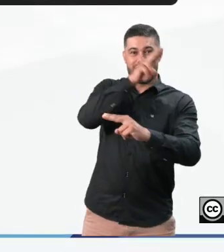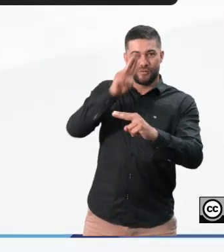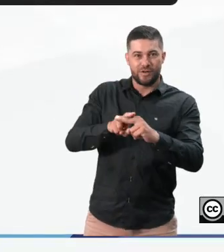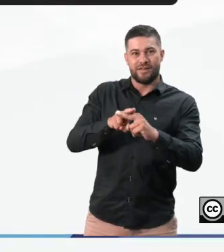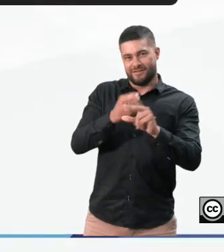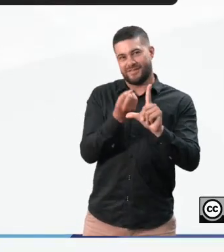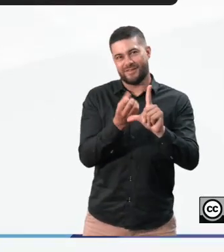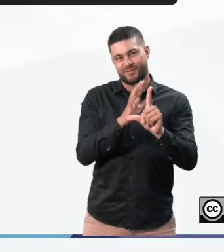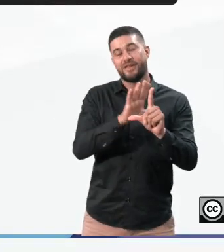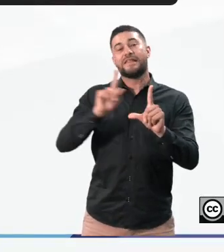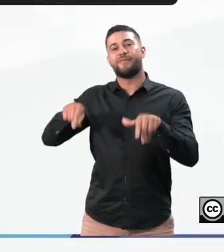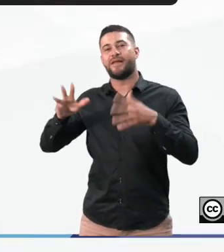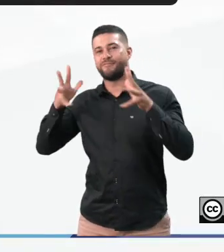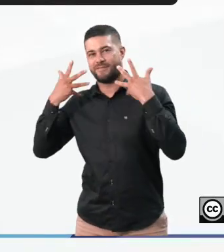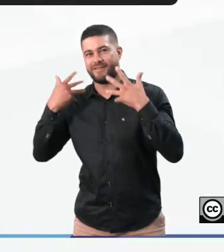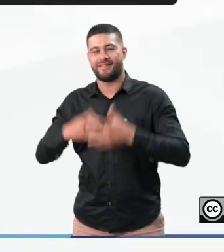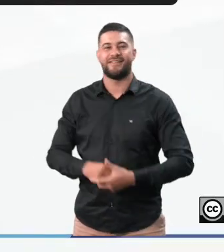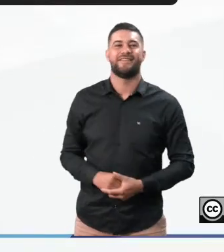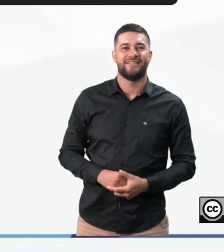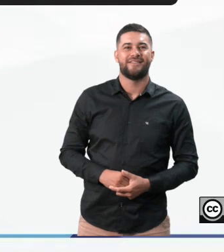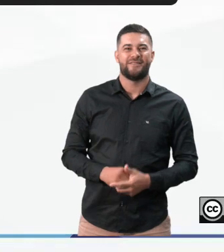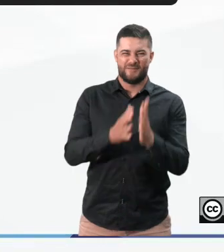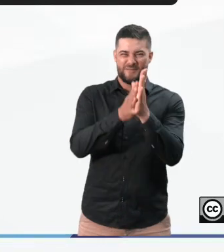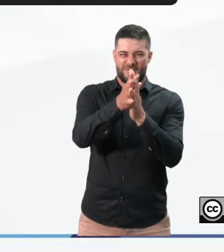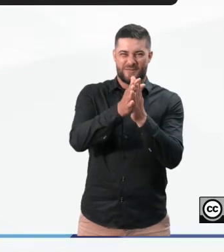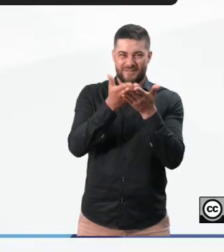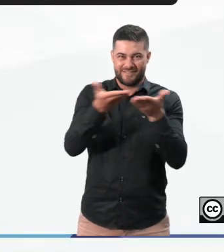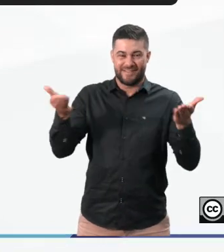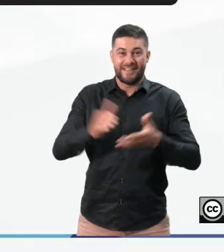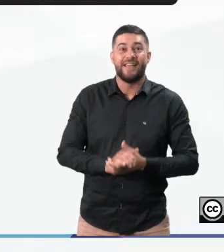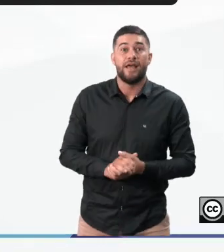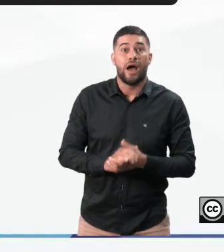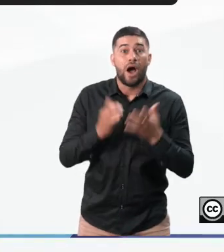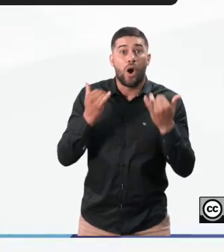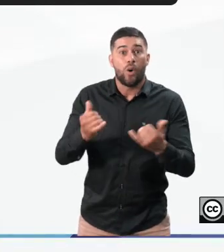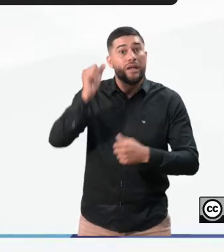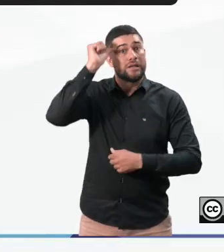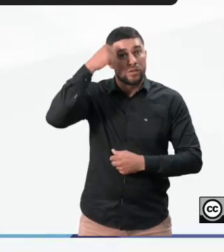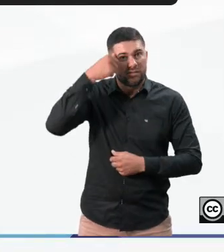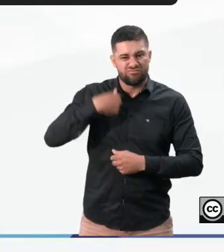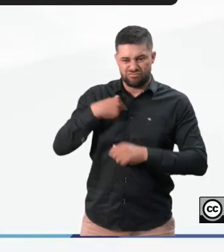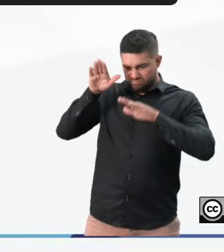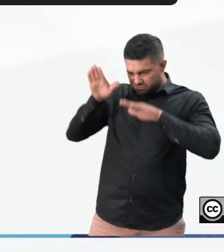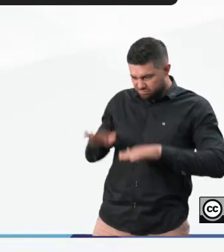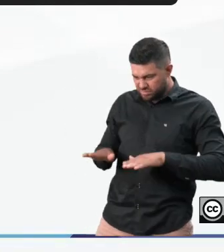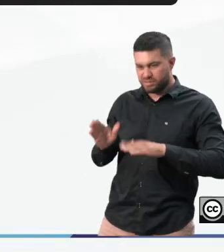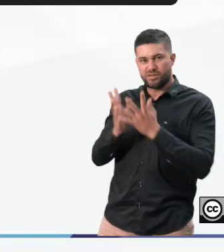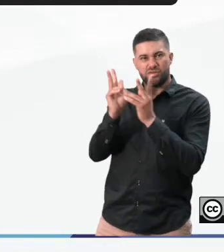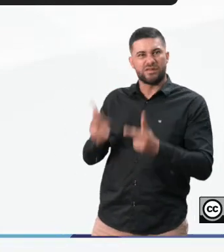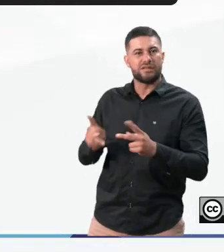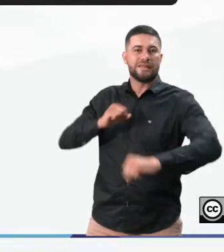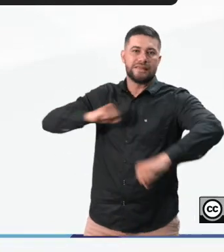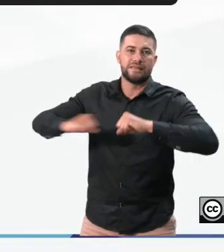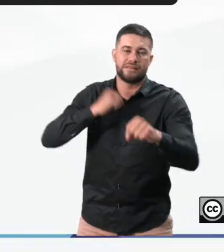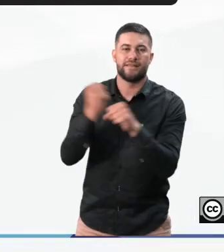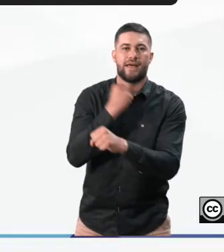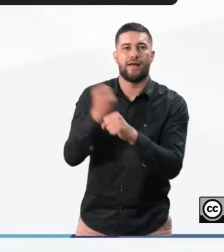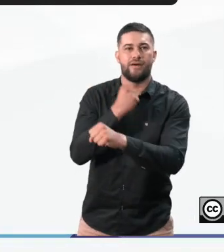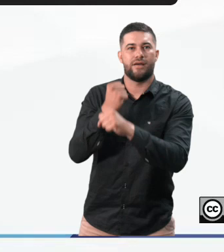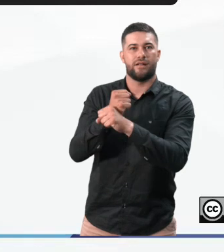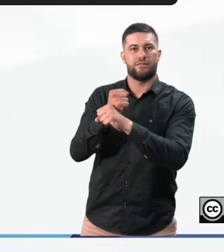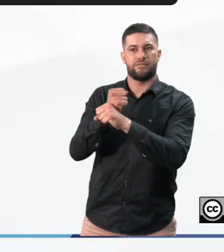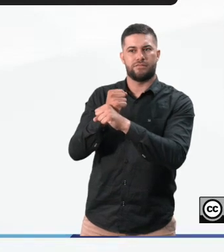en cuenta es que para realizar cualquier petición, queja, reclamo o solicitud, se debe llevar a cabo un conducto